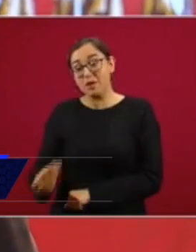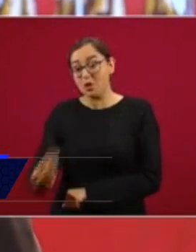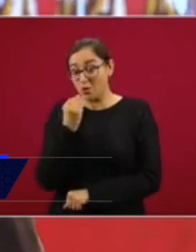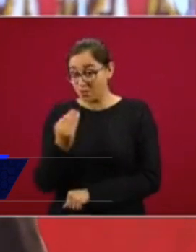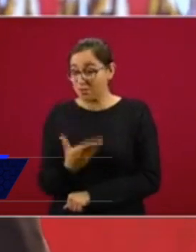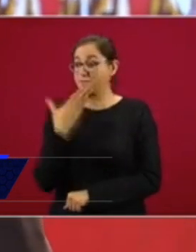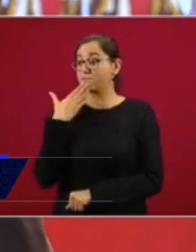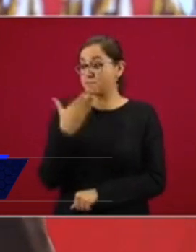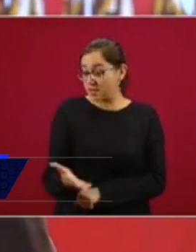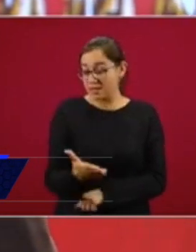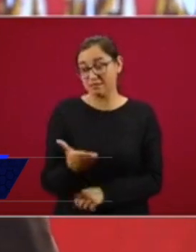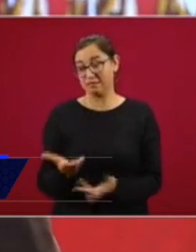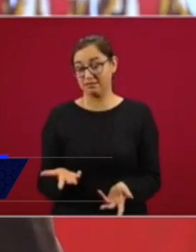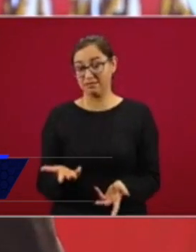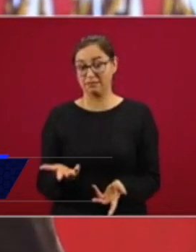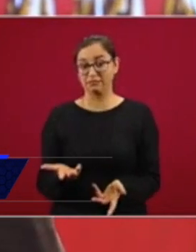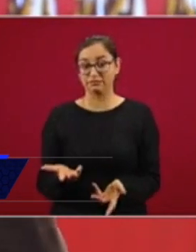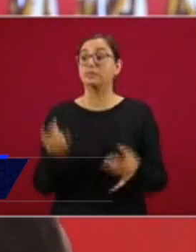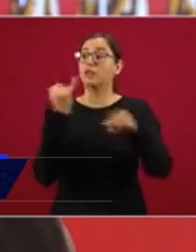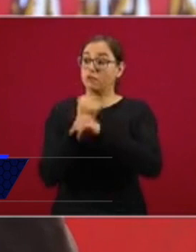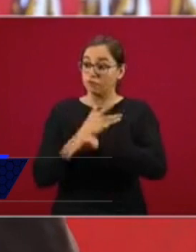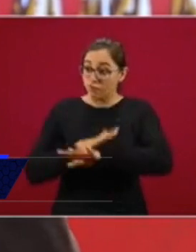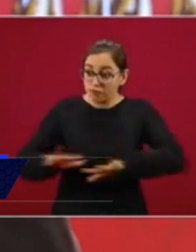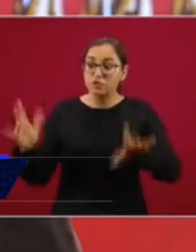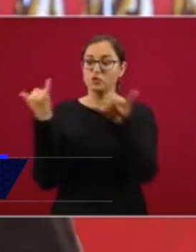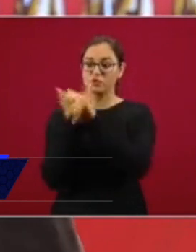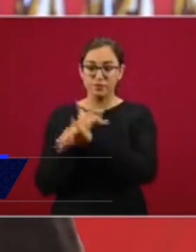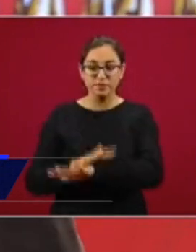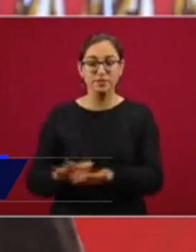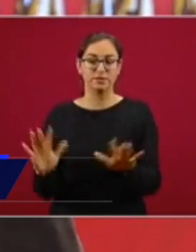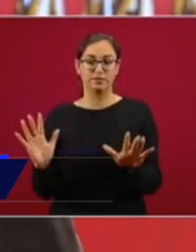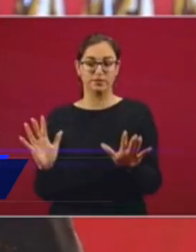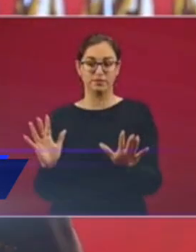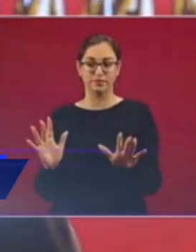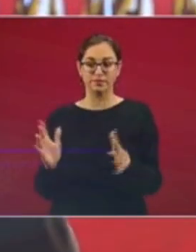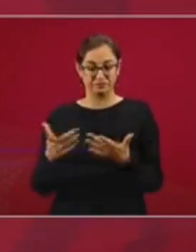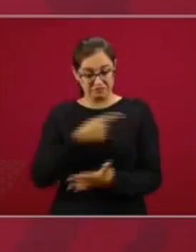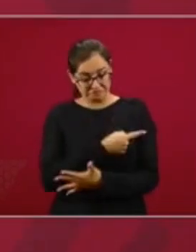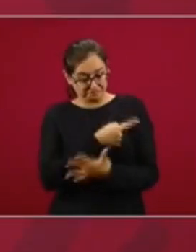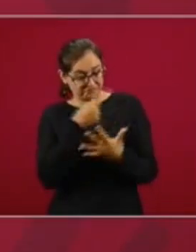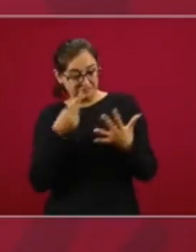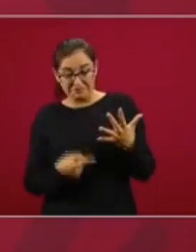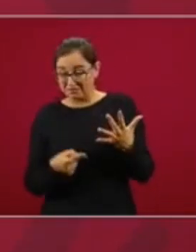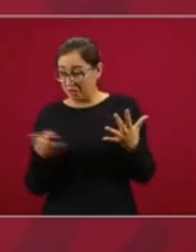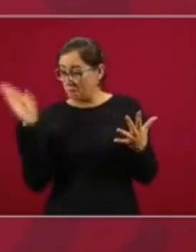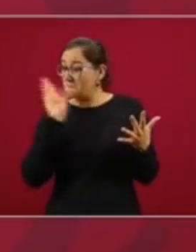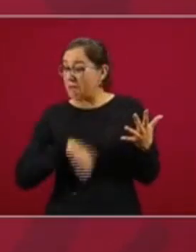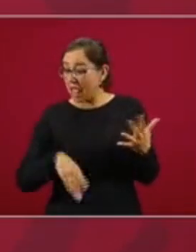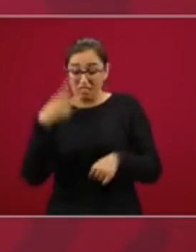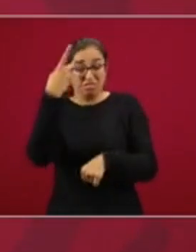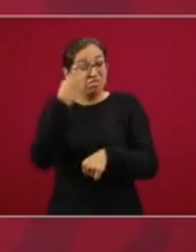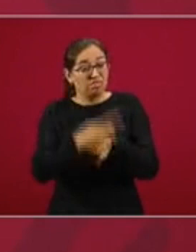nutrirnos bien, informarle a la gente del daño que causa